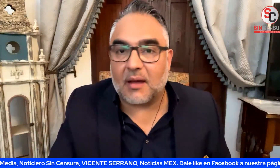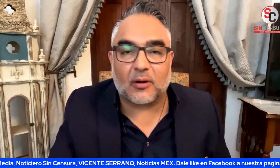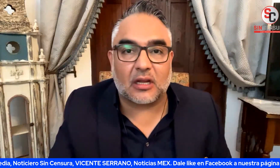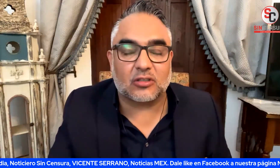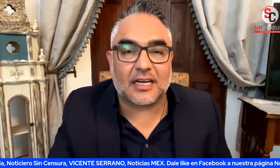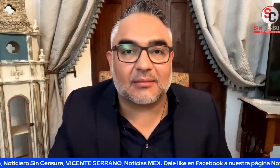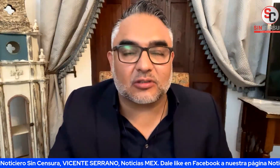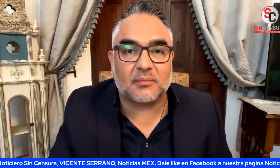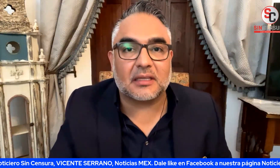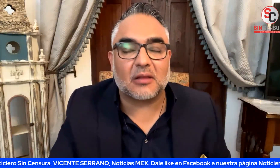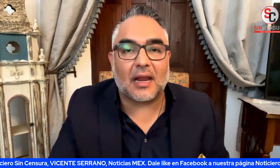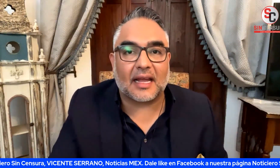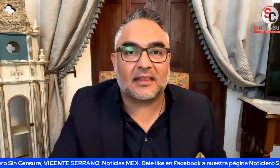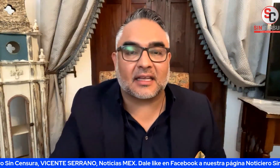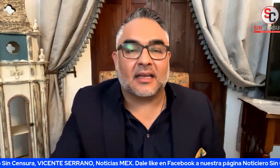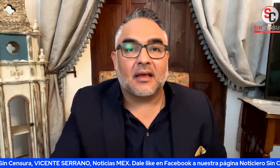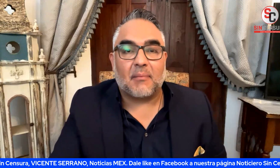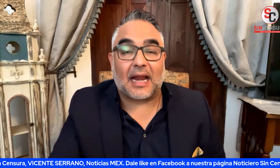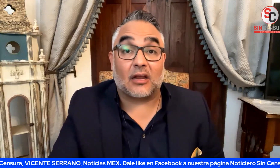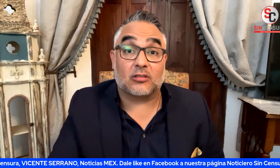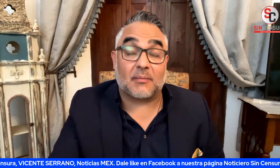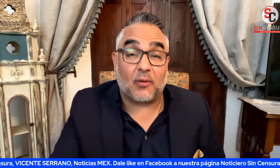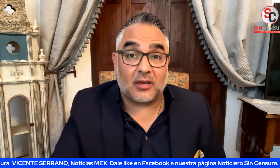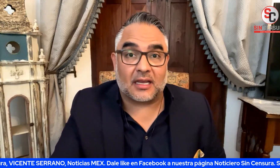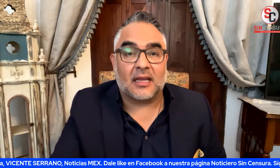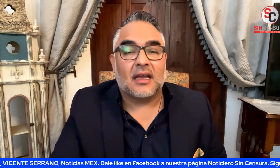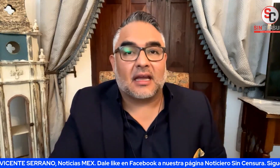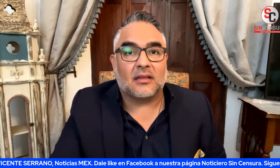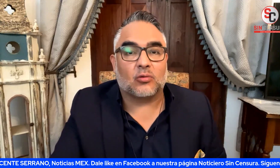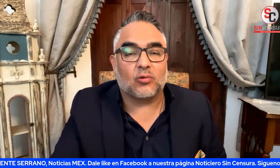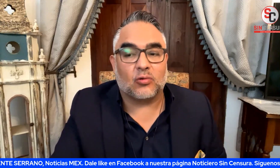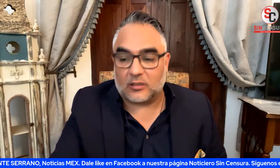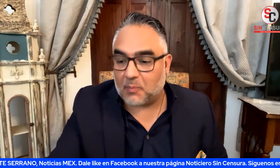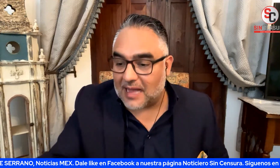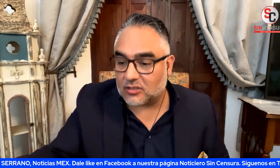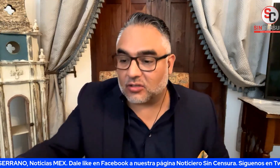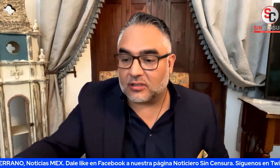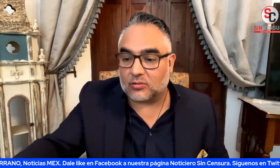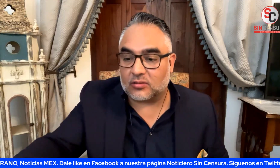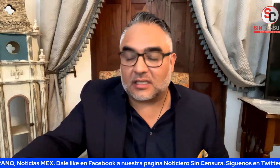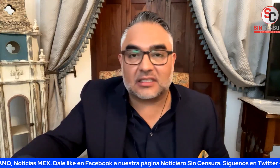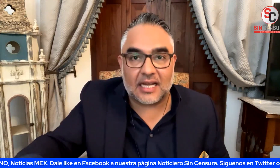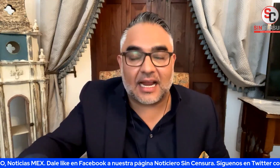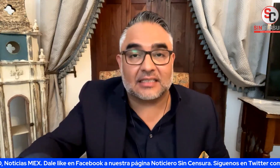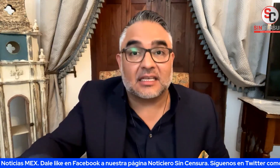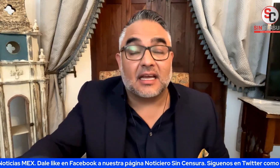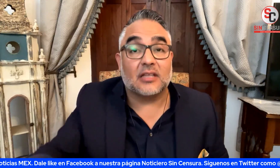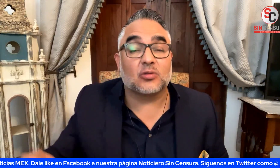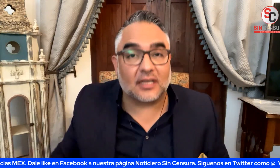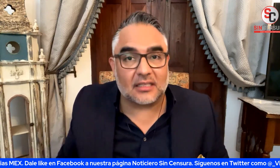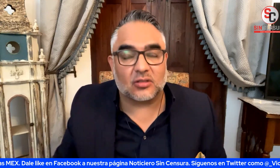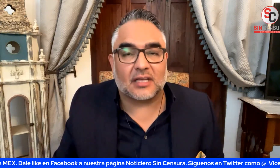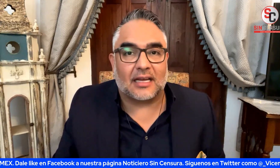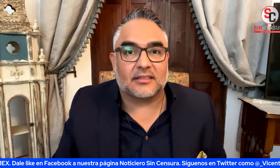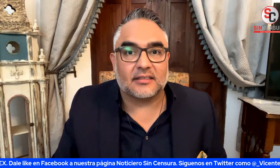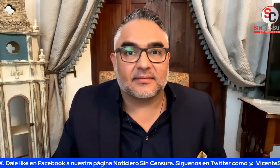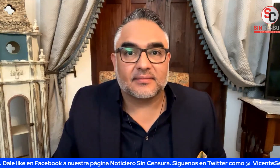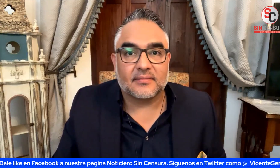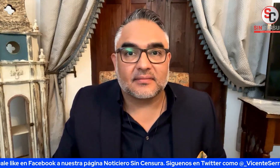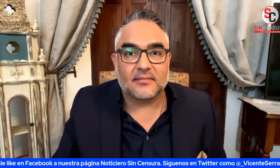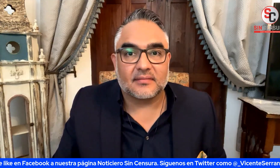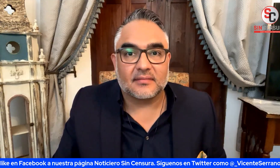Marta Olivia, ¿por qué no cerramos invitando a la gente para que los apoye en tu espacio, en tus trincheras, en tus redes